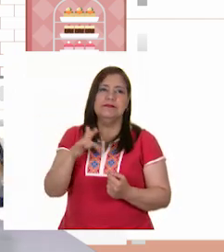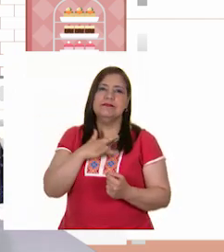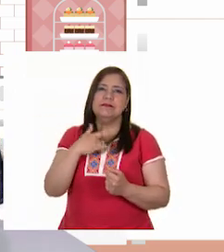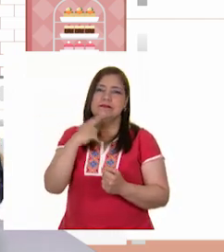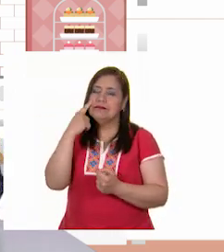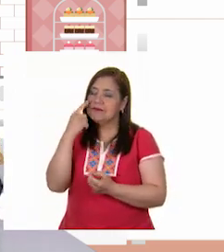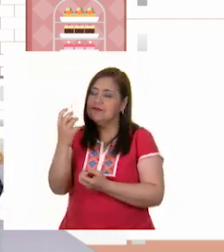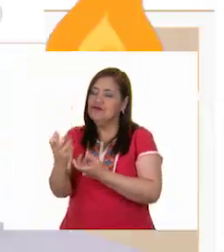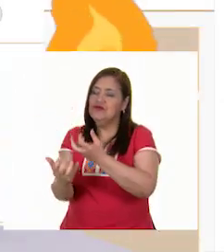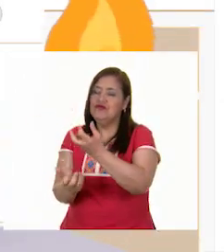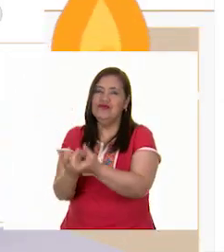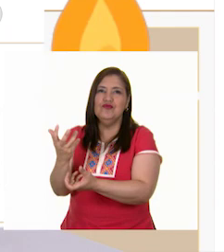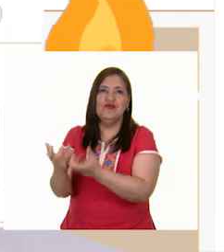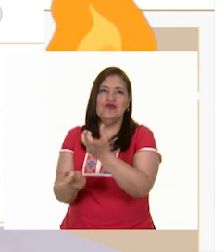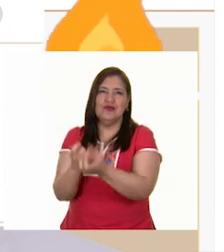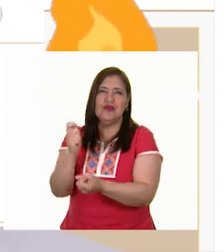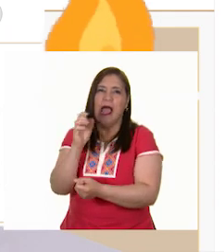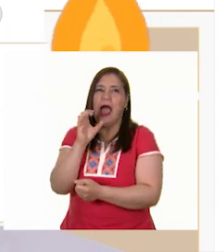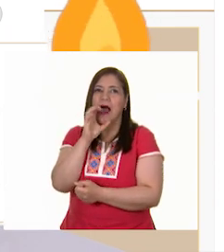fogata? Escucha. ¿Una fogata?